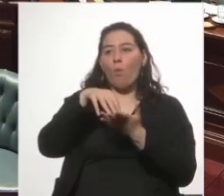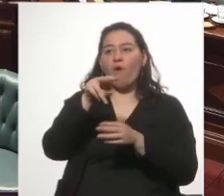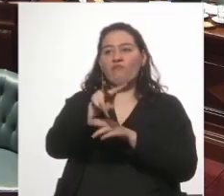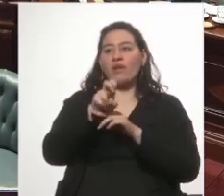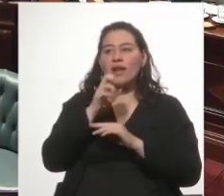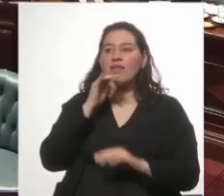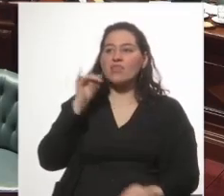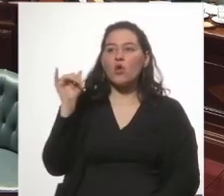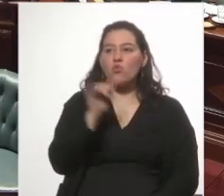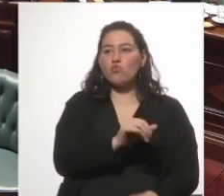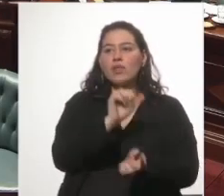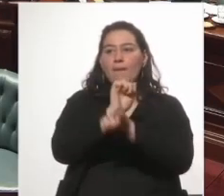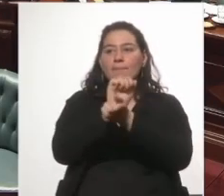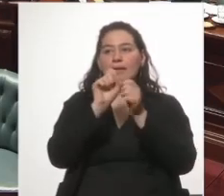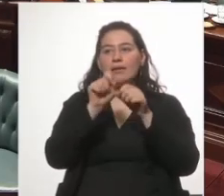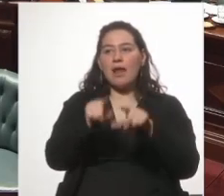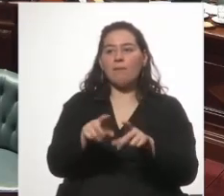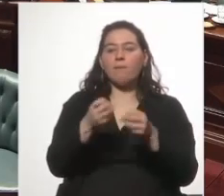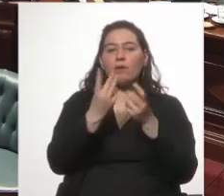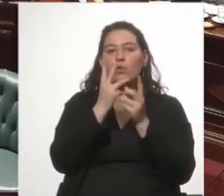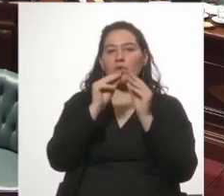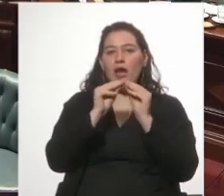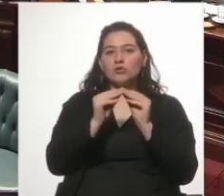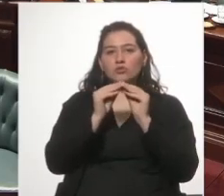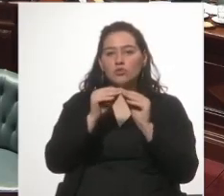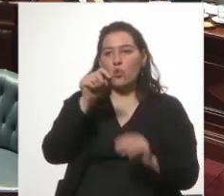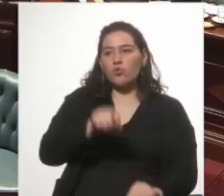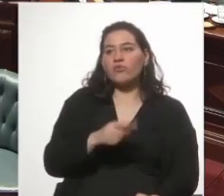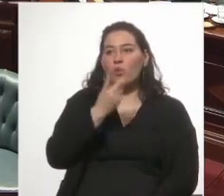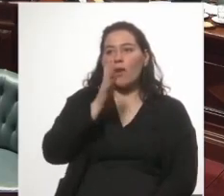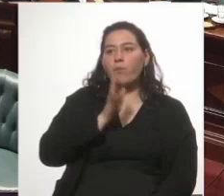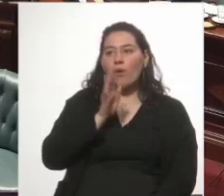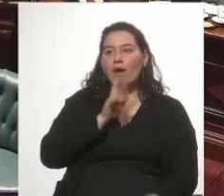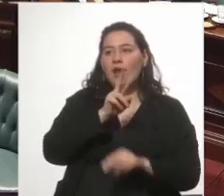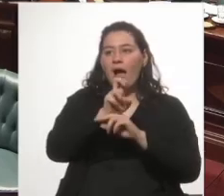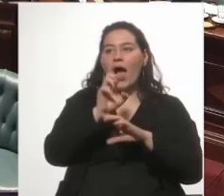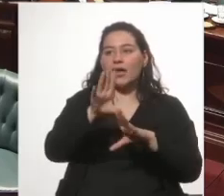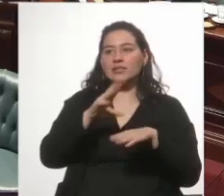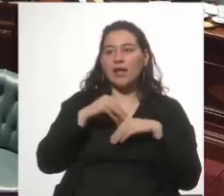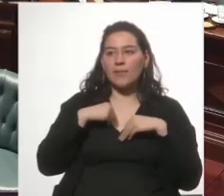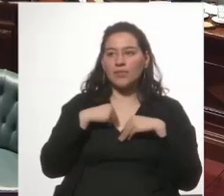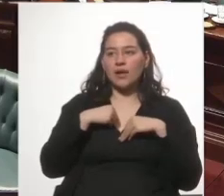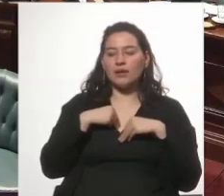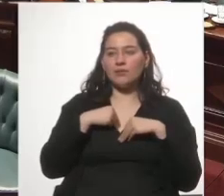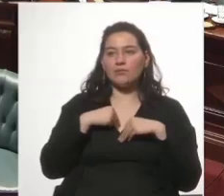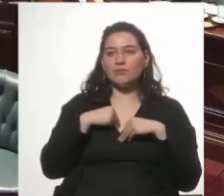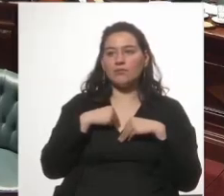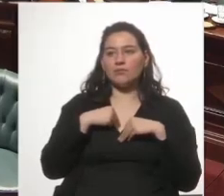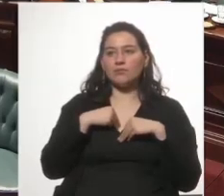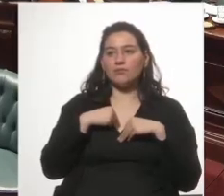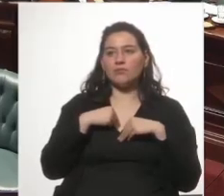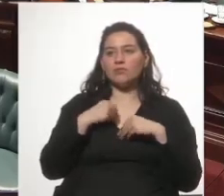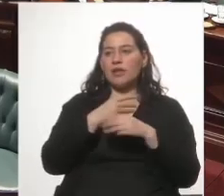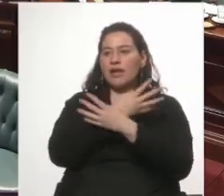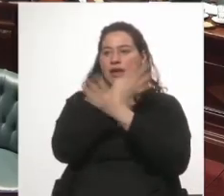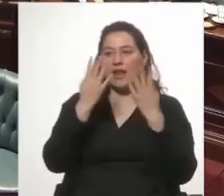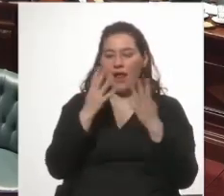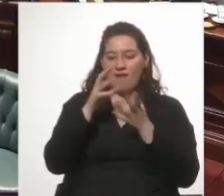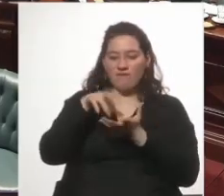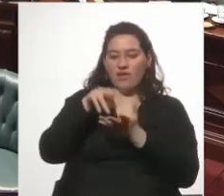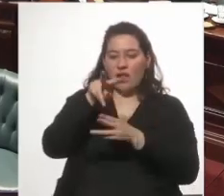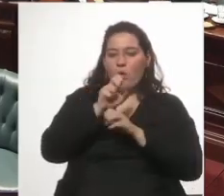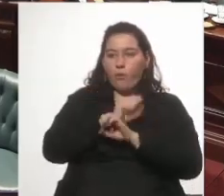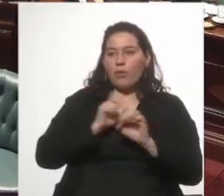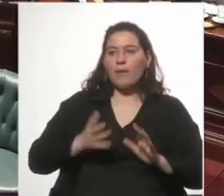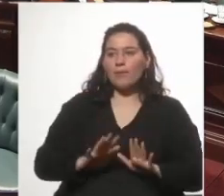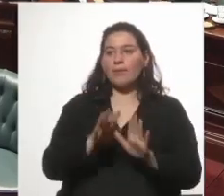denunciada penalmente debido a que en un asunto judicial una fiscal habría aceptado que mediante una instrucción general la Fiscalía puede preparar